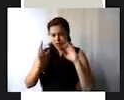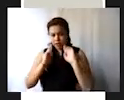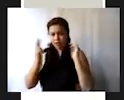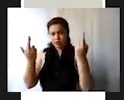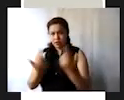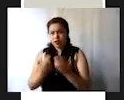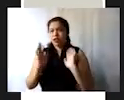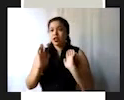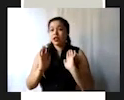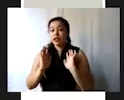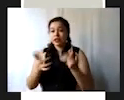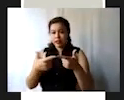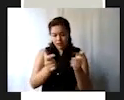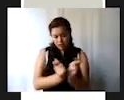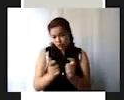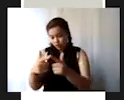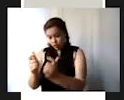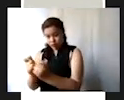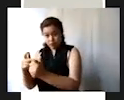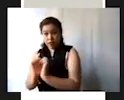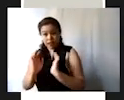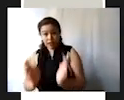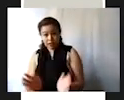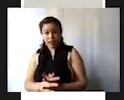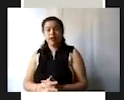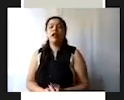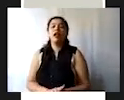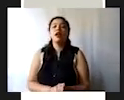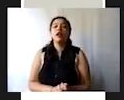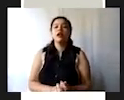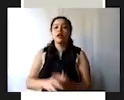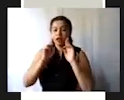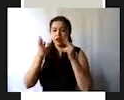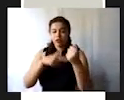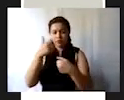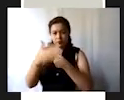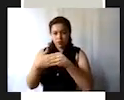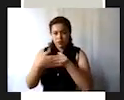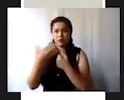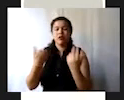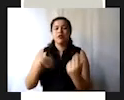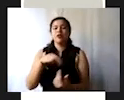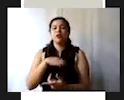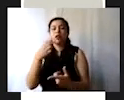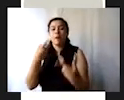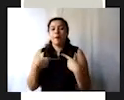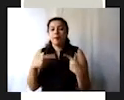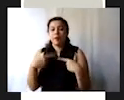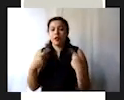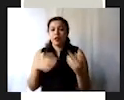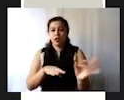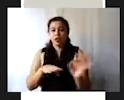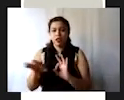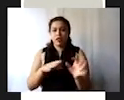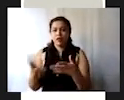ser ya en grupos. Vamos en la próxima sesión a identificar personas que estén trabajando más